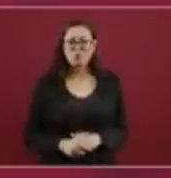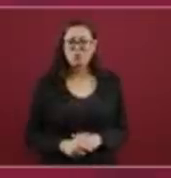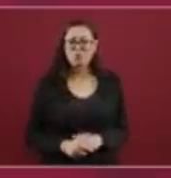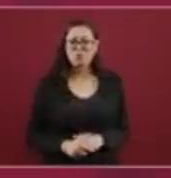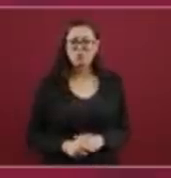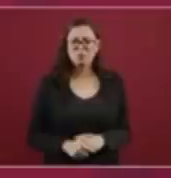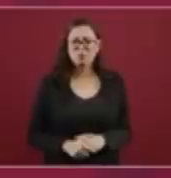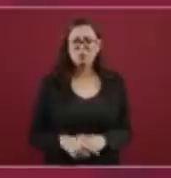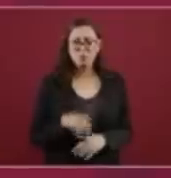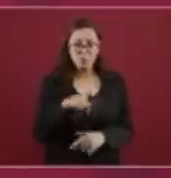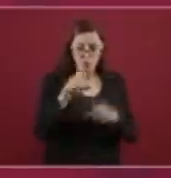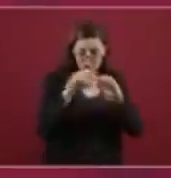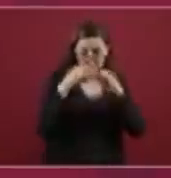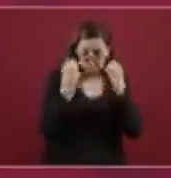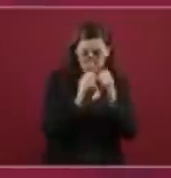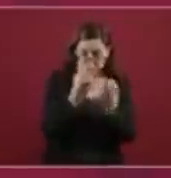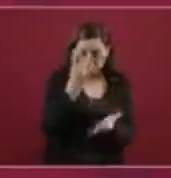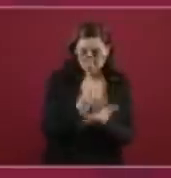de las organizaciones